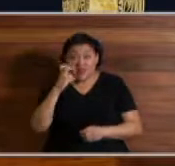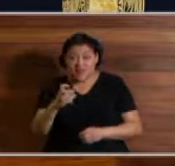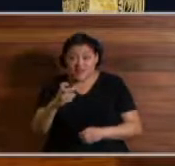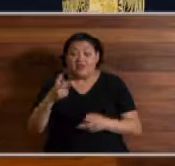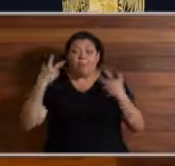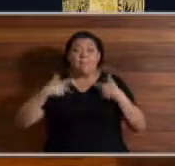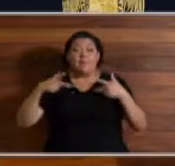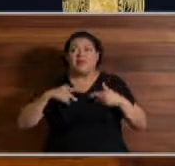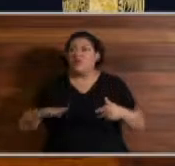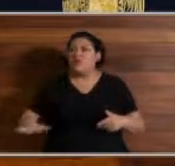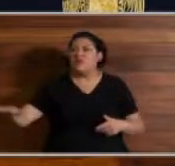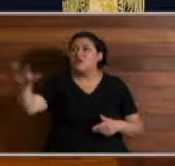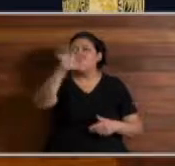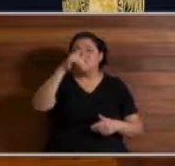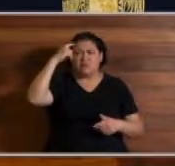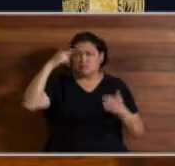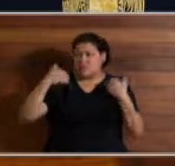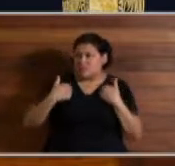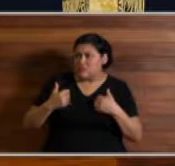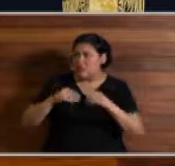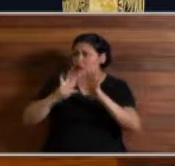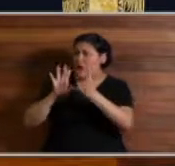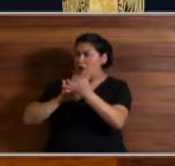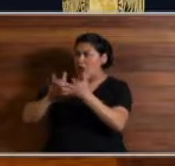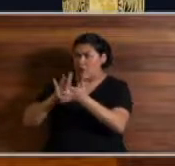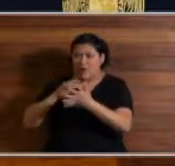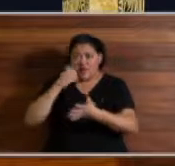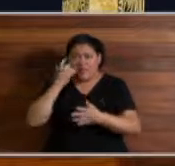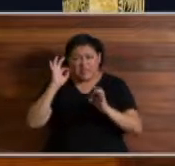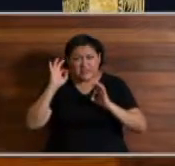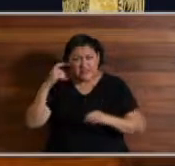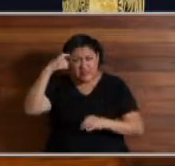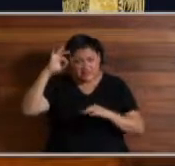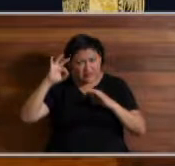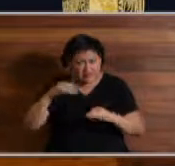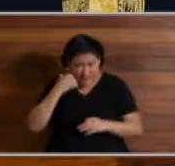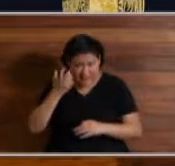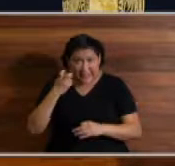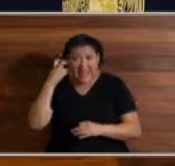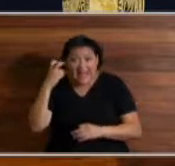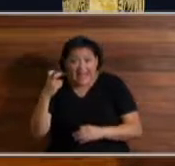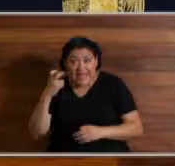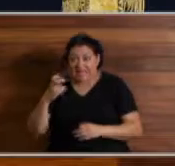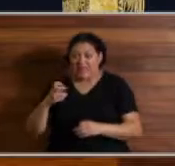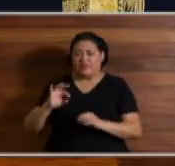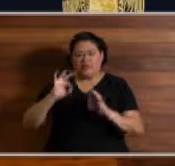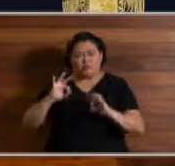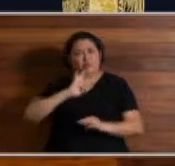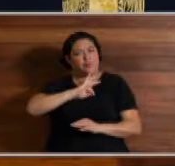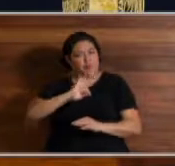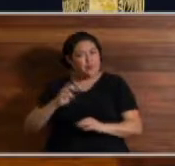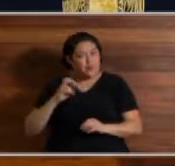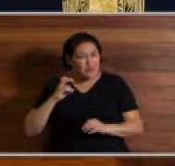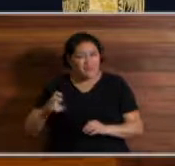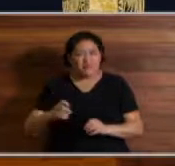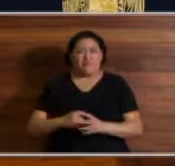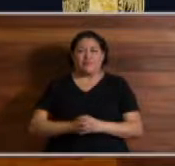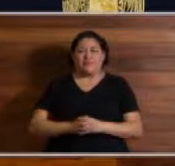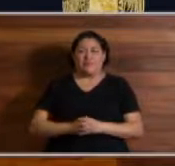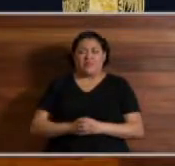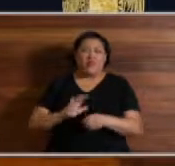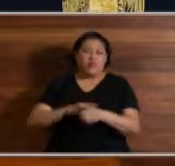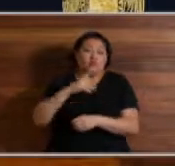sociedad consciente, una sociedad consciente y exigente sobre sus